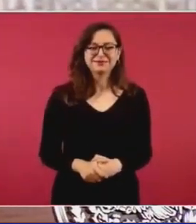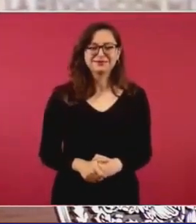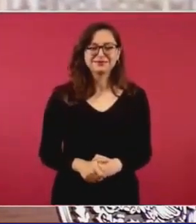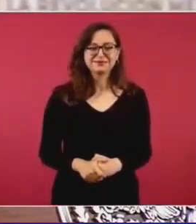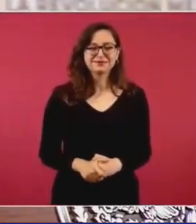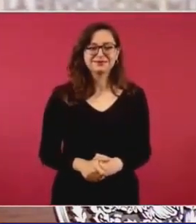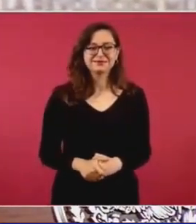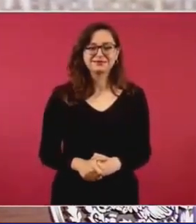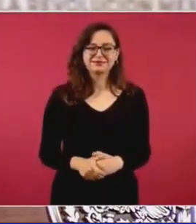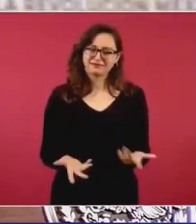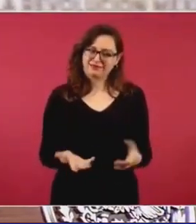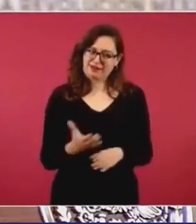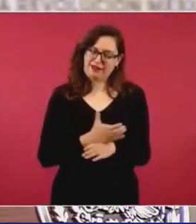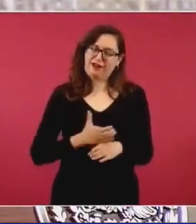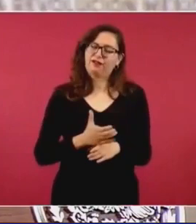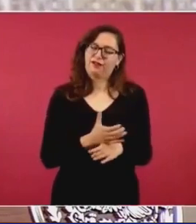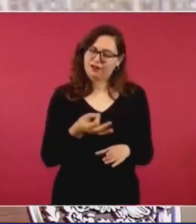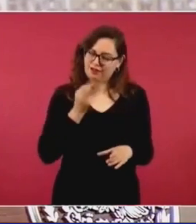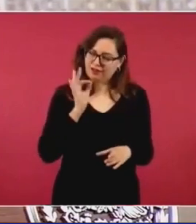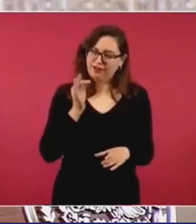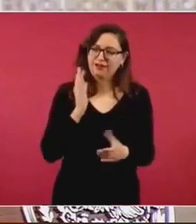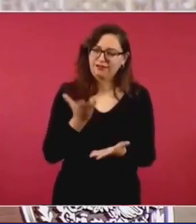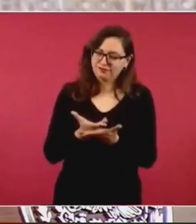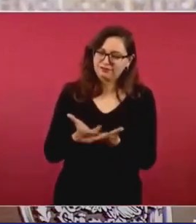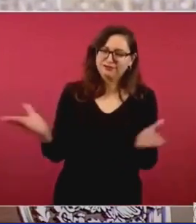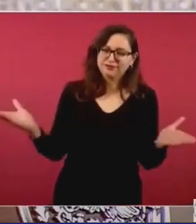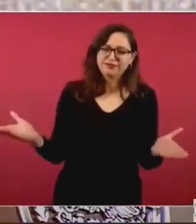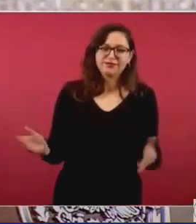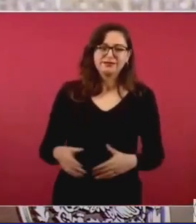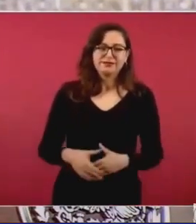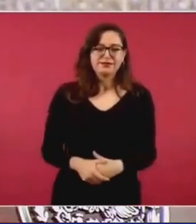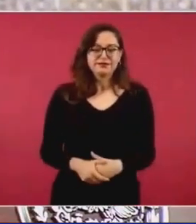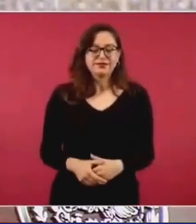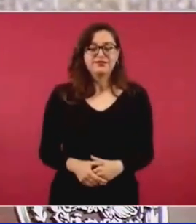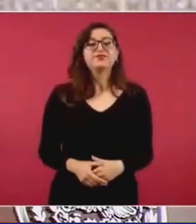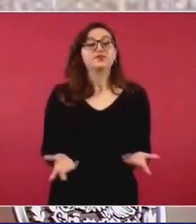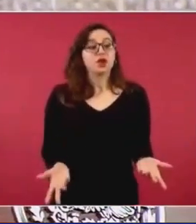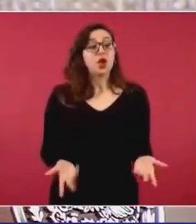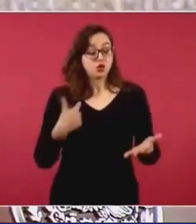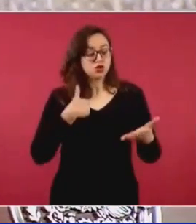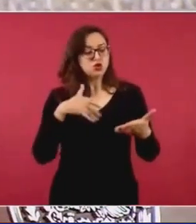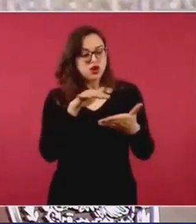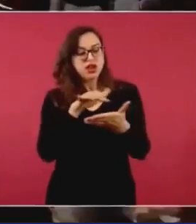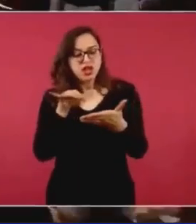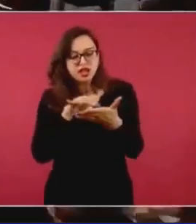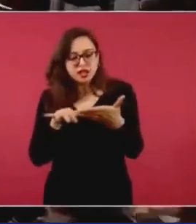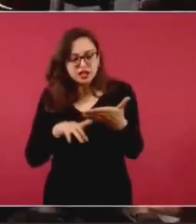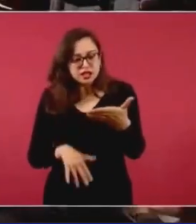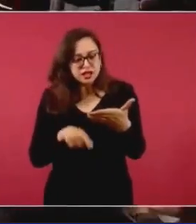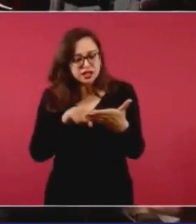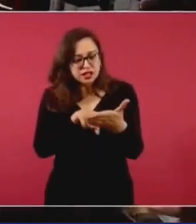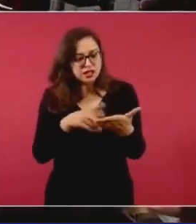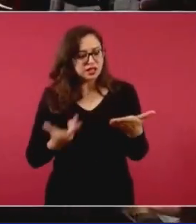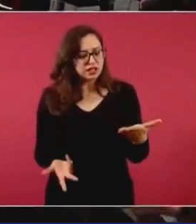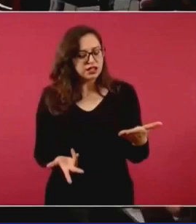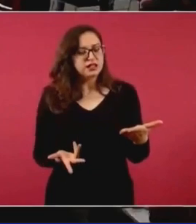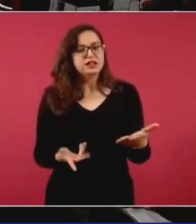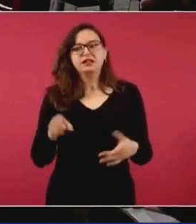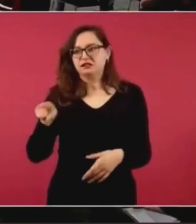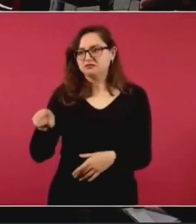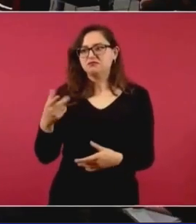El café. Pero no, porque lo leí, pues Jesús ya aclara de que no